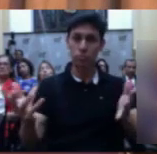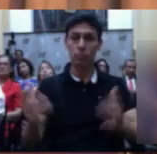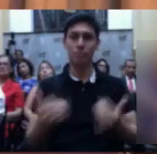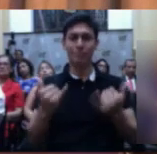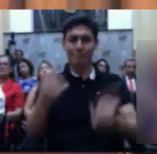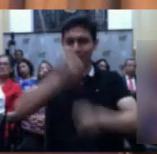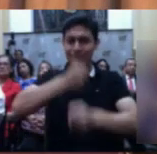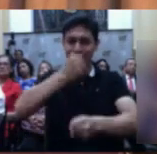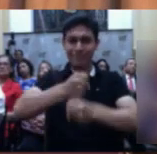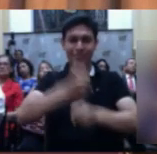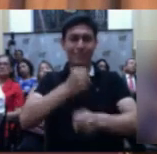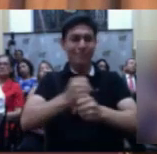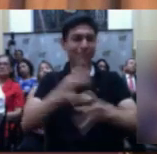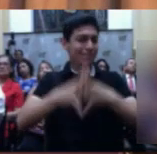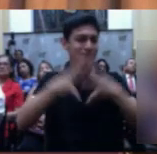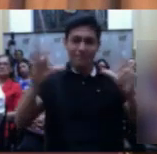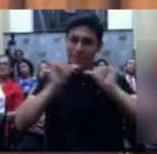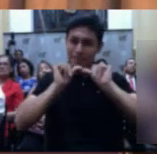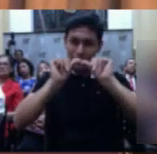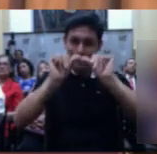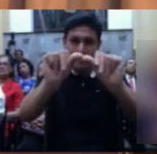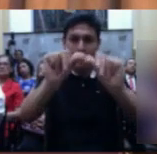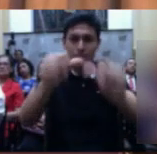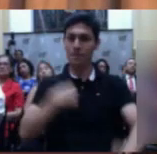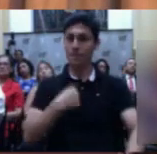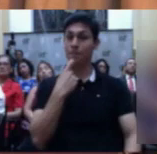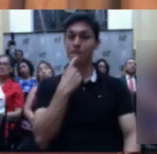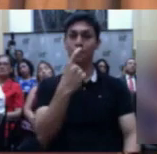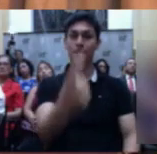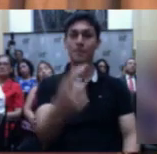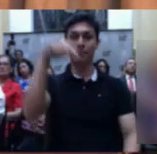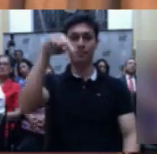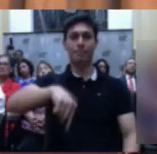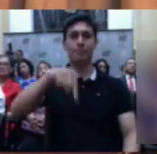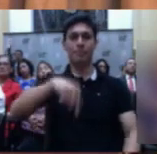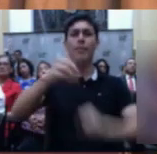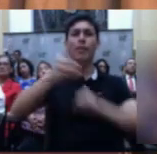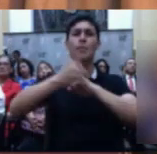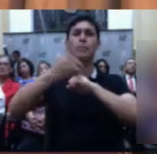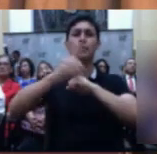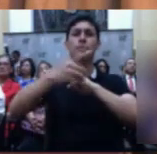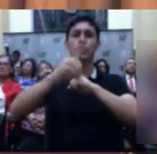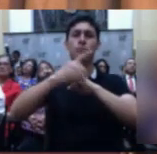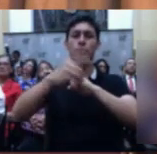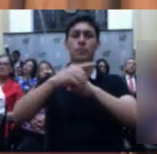arduo y permanente, puedo decirles que somos el distrito más seguro de nuestra capital.